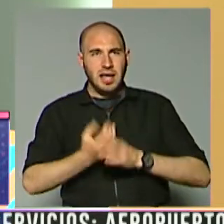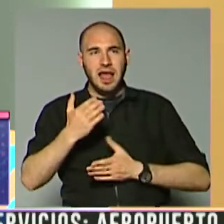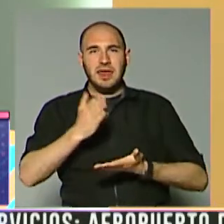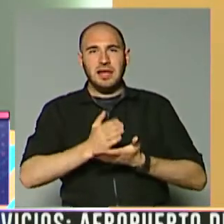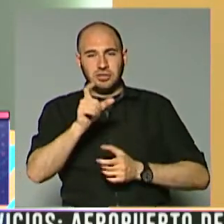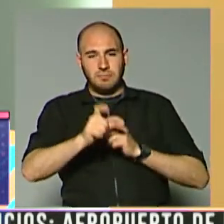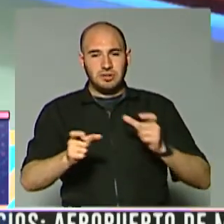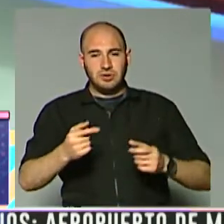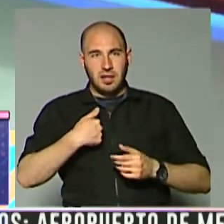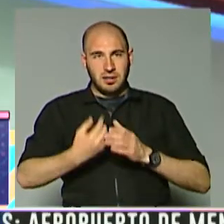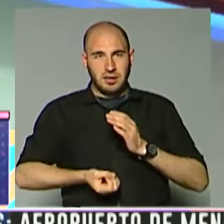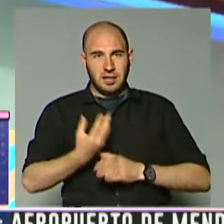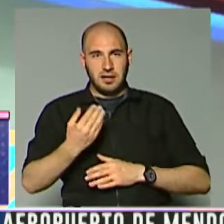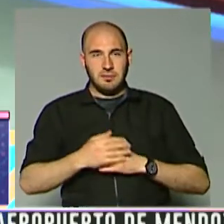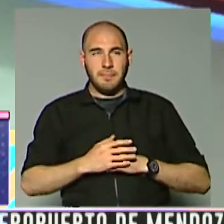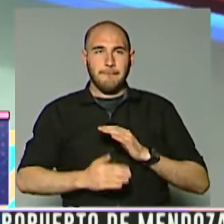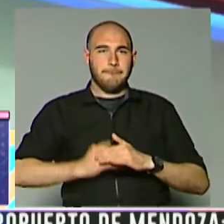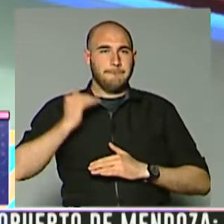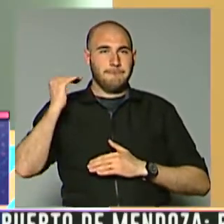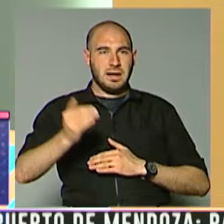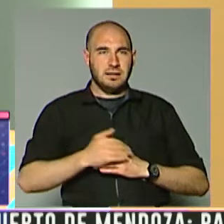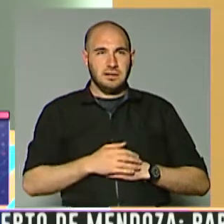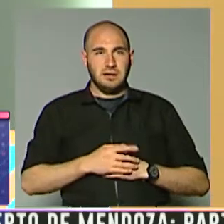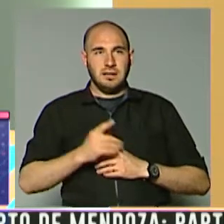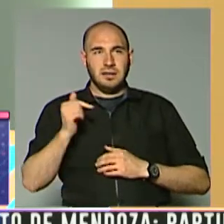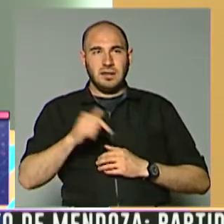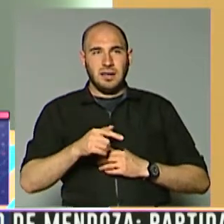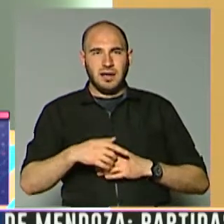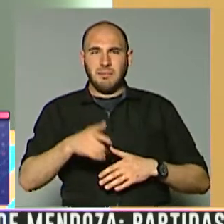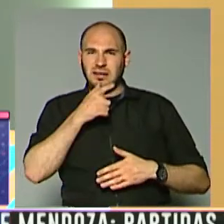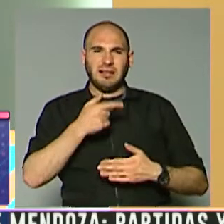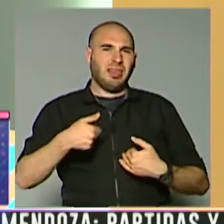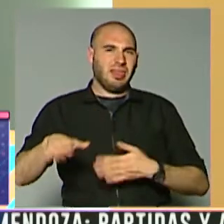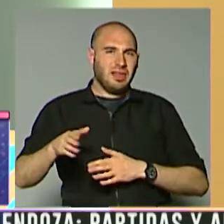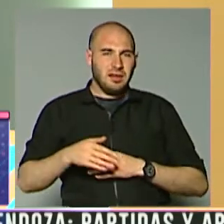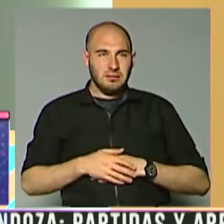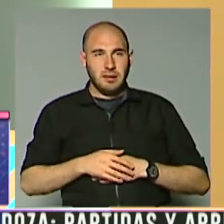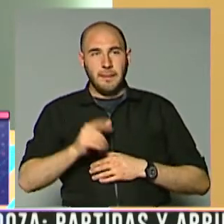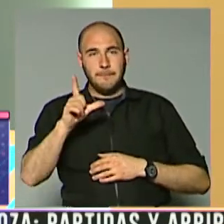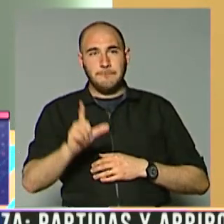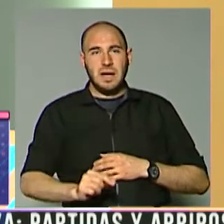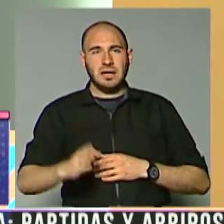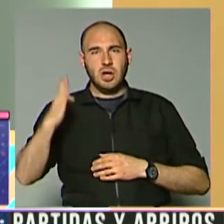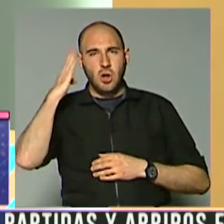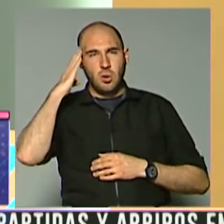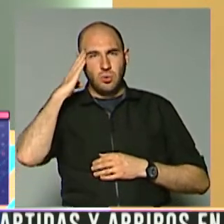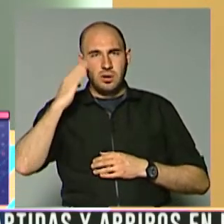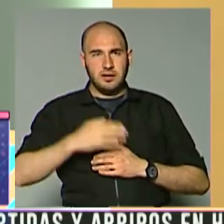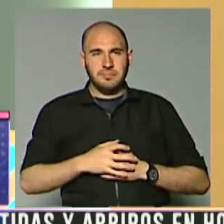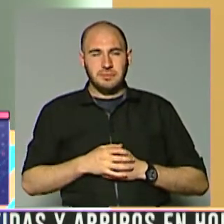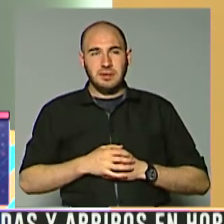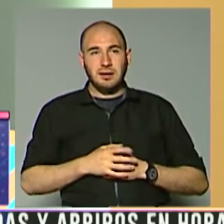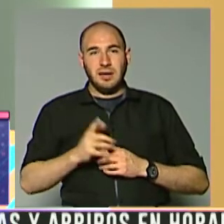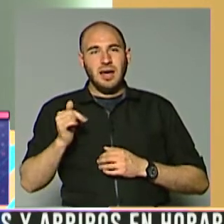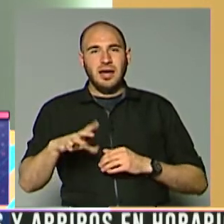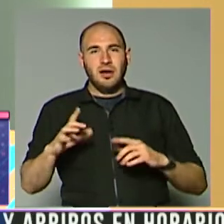de autor, que sería el caso mucho más, está muy dejado de lado. Somos un país con una cultura donde no